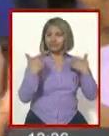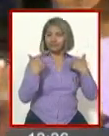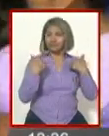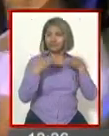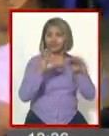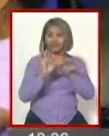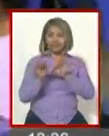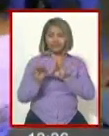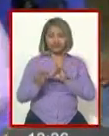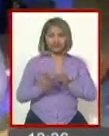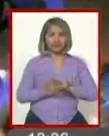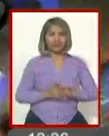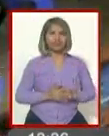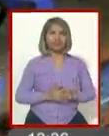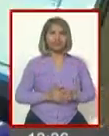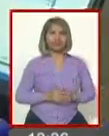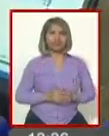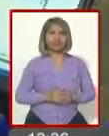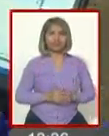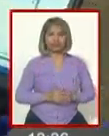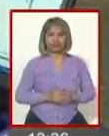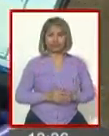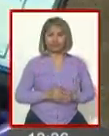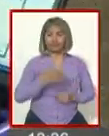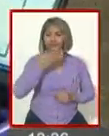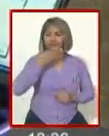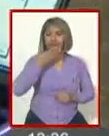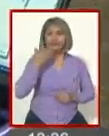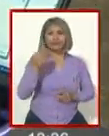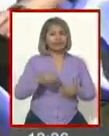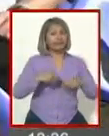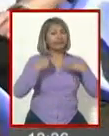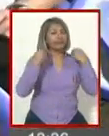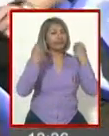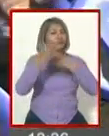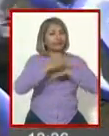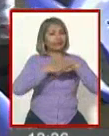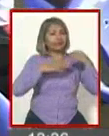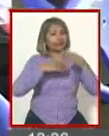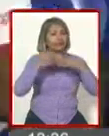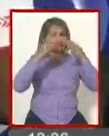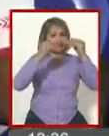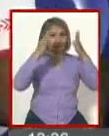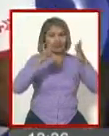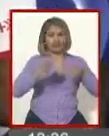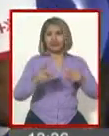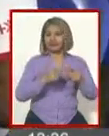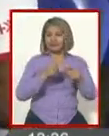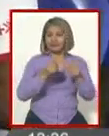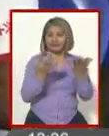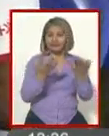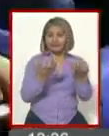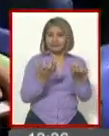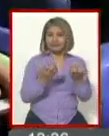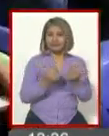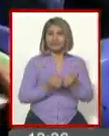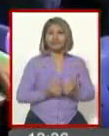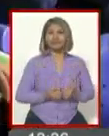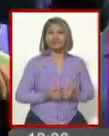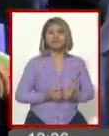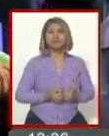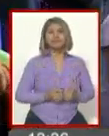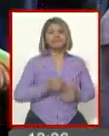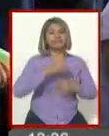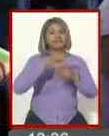las reformas y mejoras para darle comodidad al magisterio. Entonces queremos que este